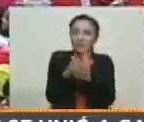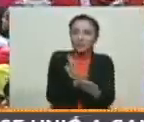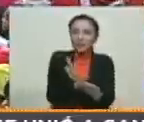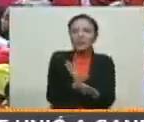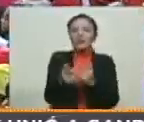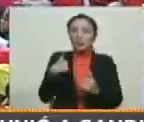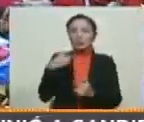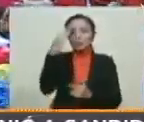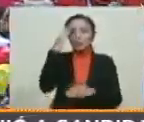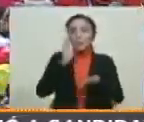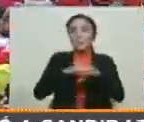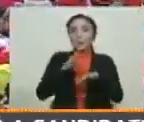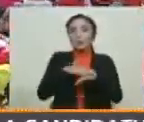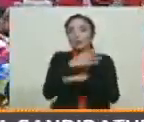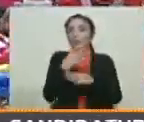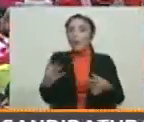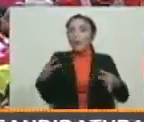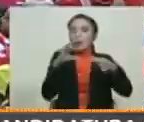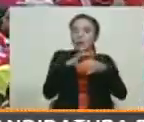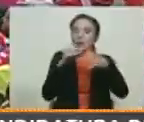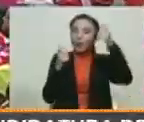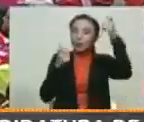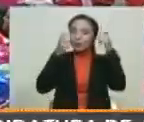comandante hugo chávez